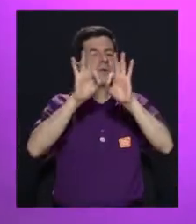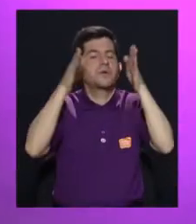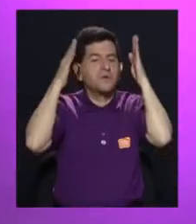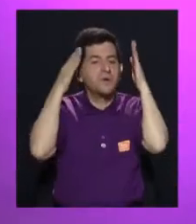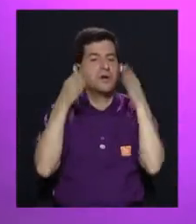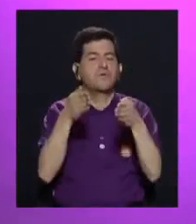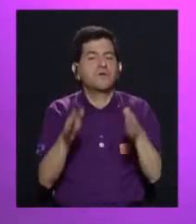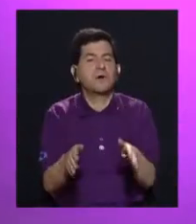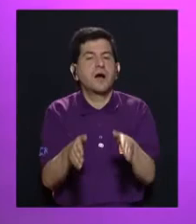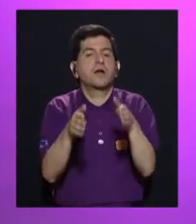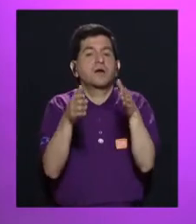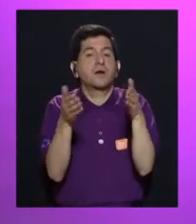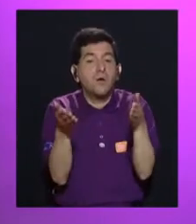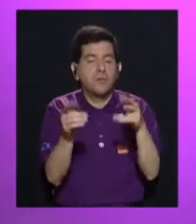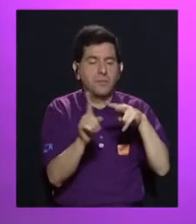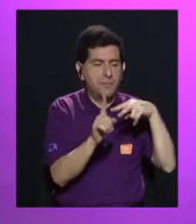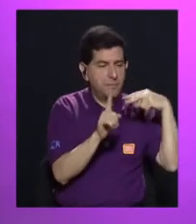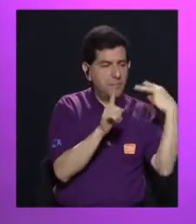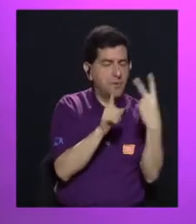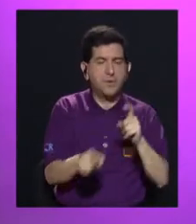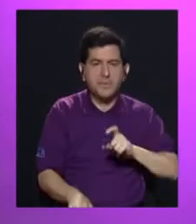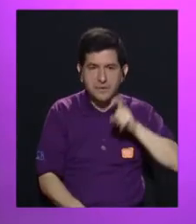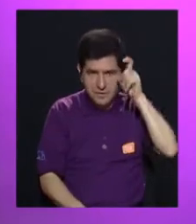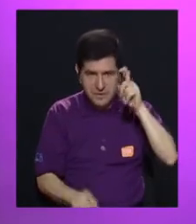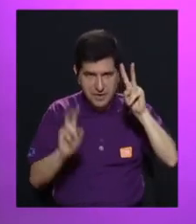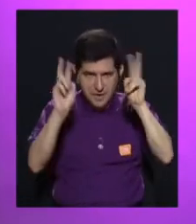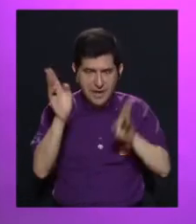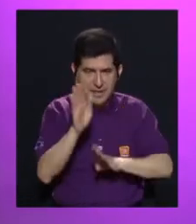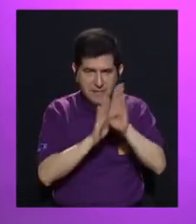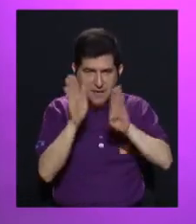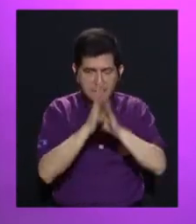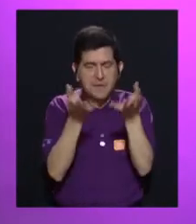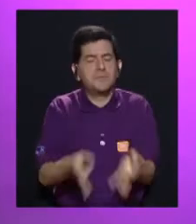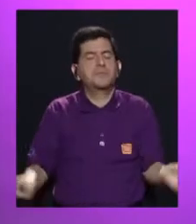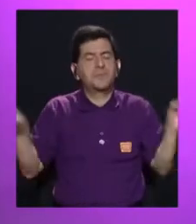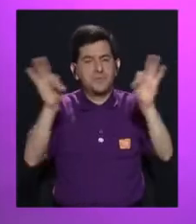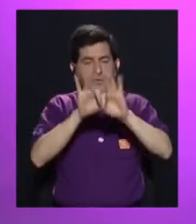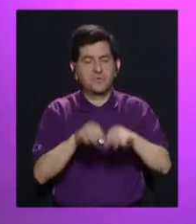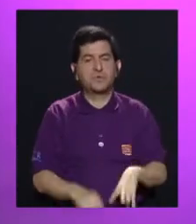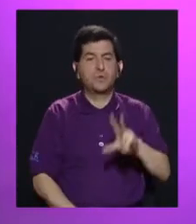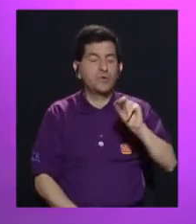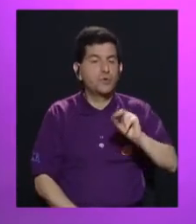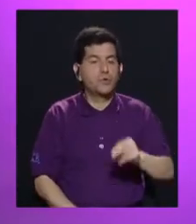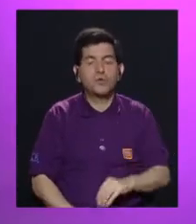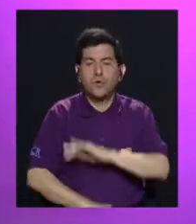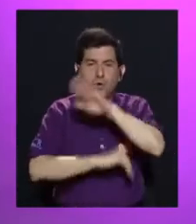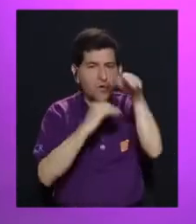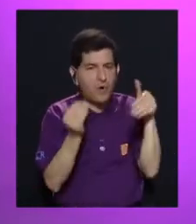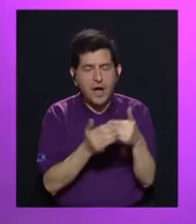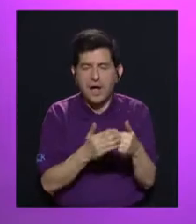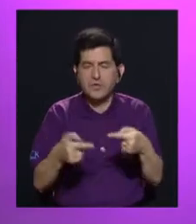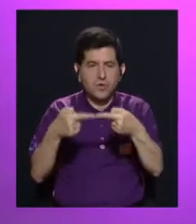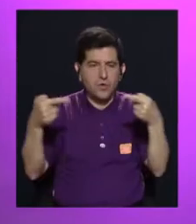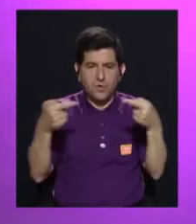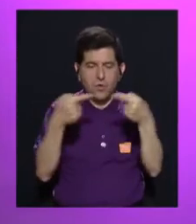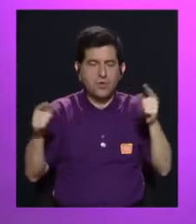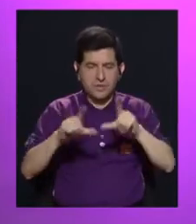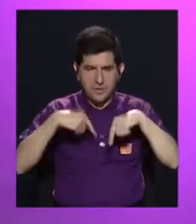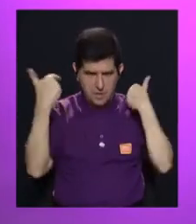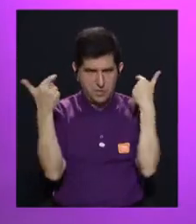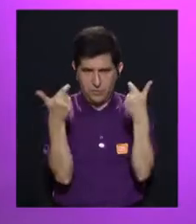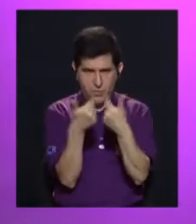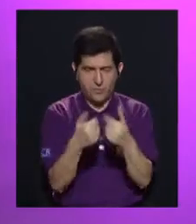enfoquemos como una perspectiva de género en materia de desarrollo fundamental porque no es a cualquier cosa a lo que se están oponiendo diferentes sectores